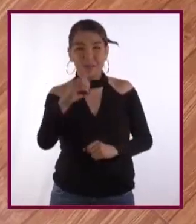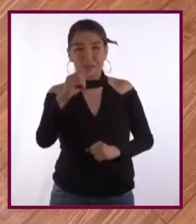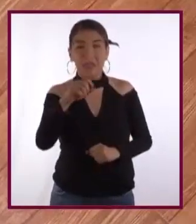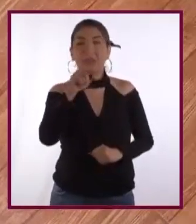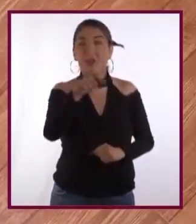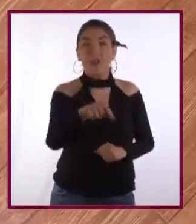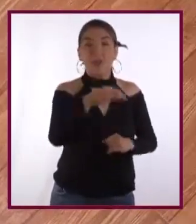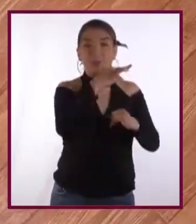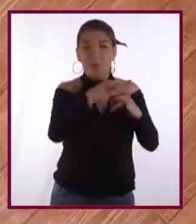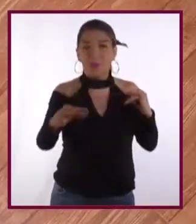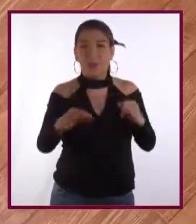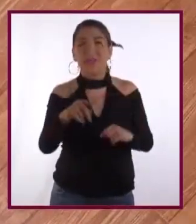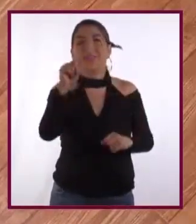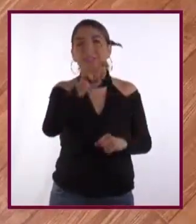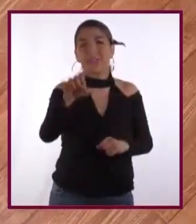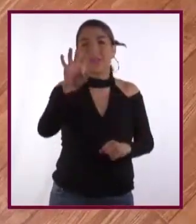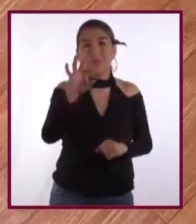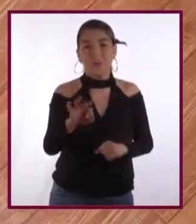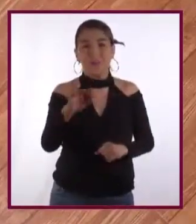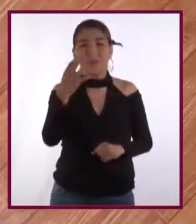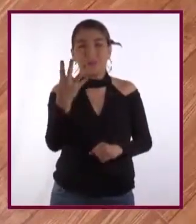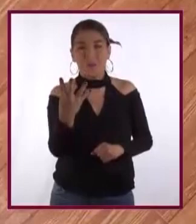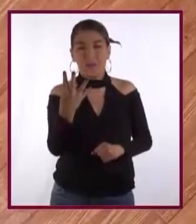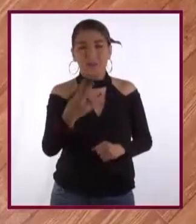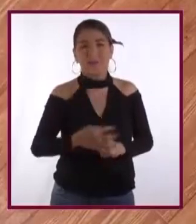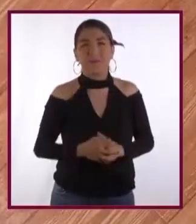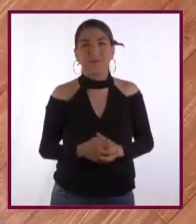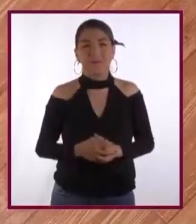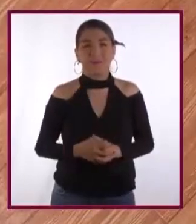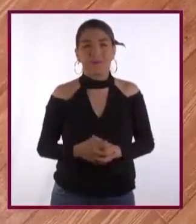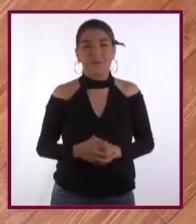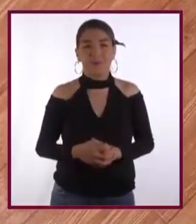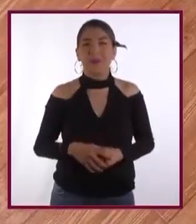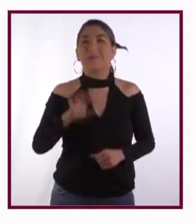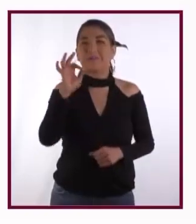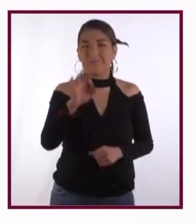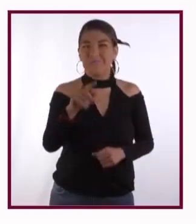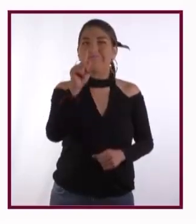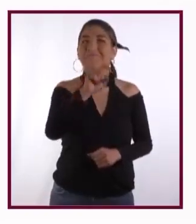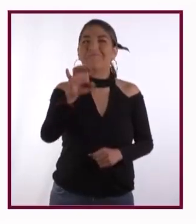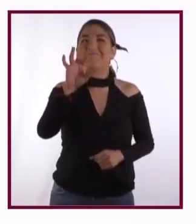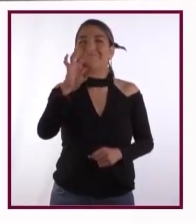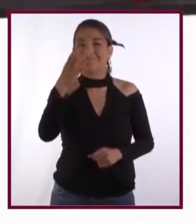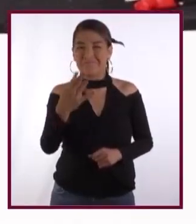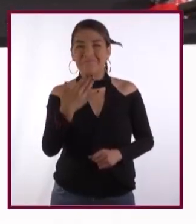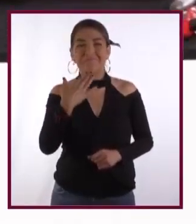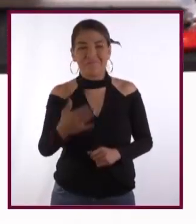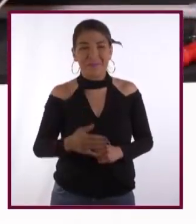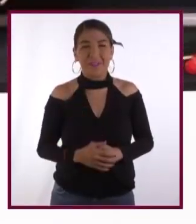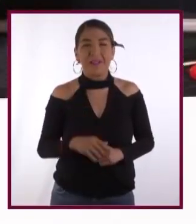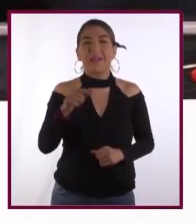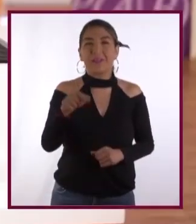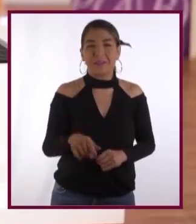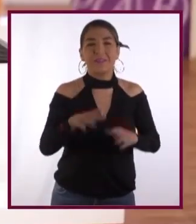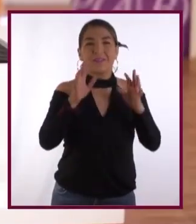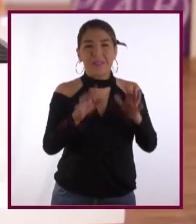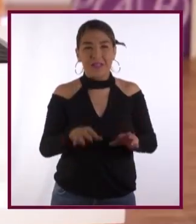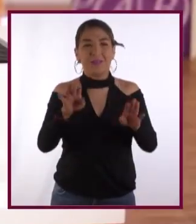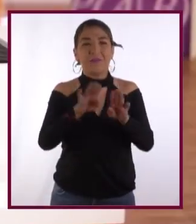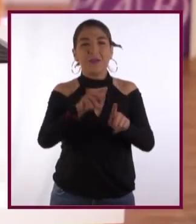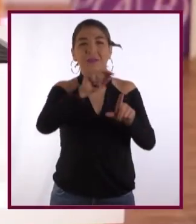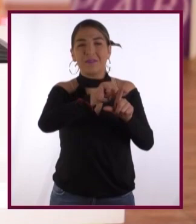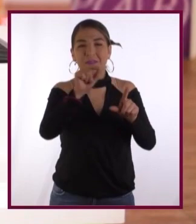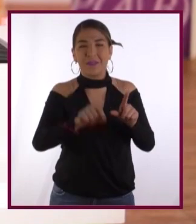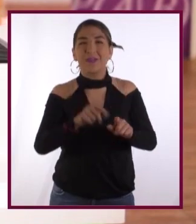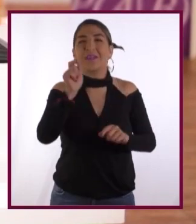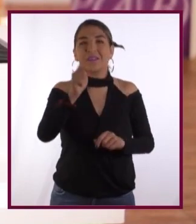72 grados y el cuarto es de 144 grados. 144, muy bien. Con esto